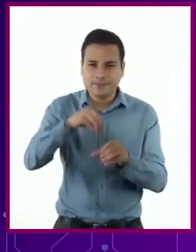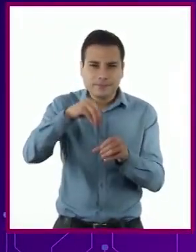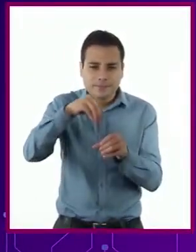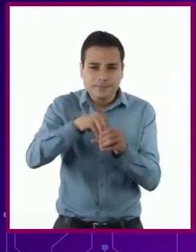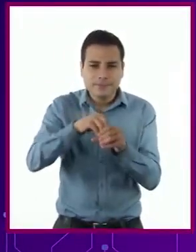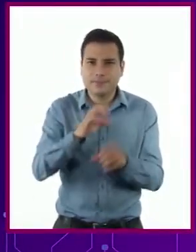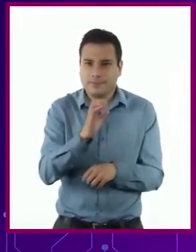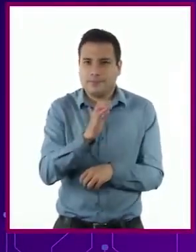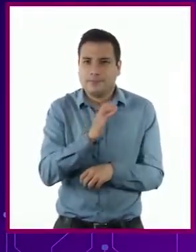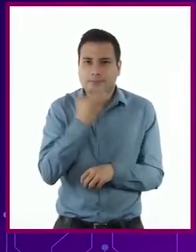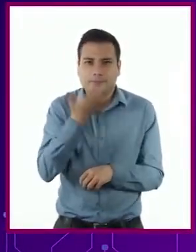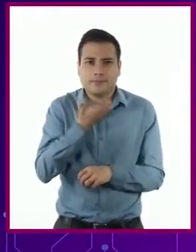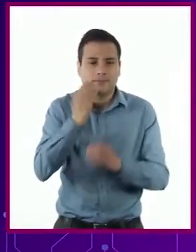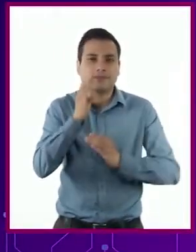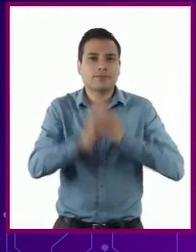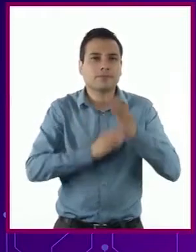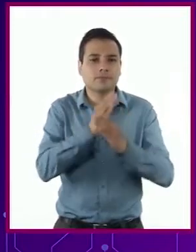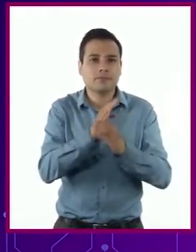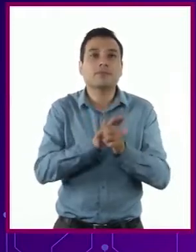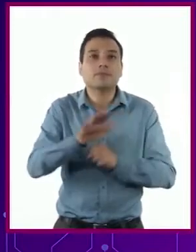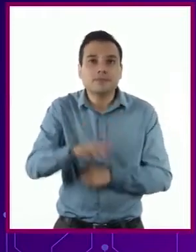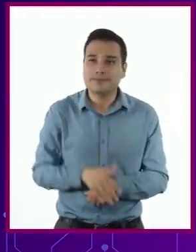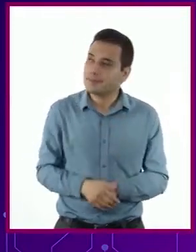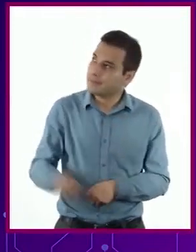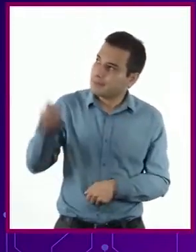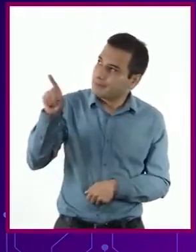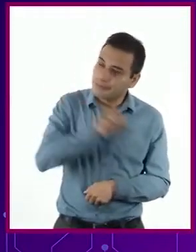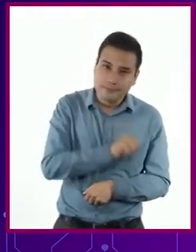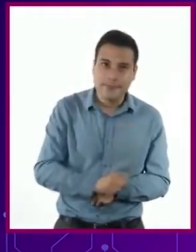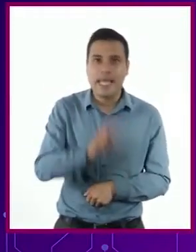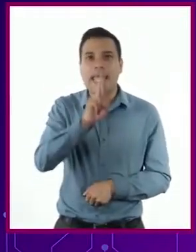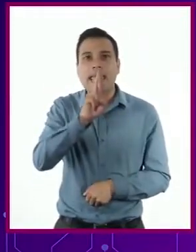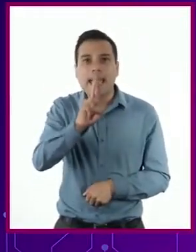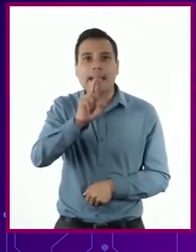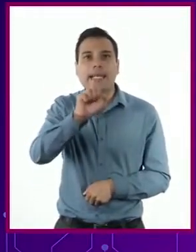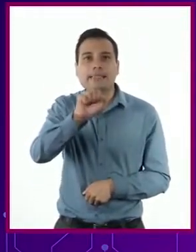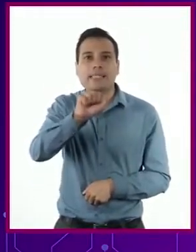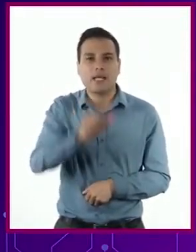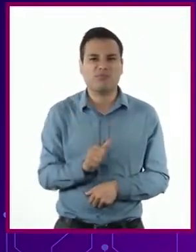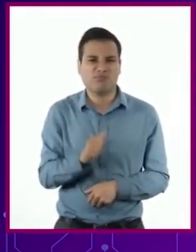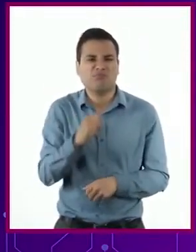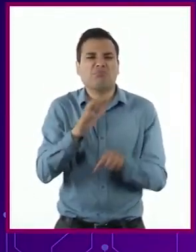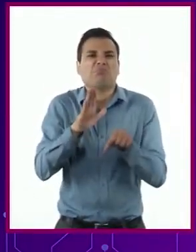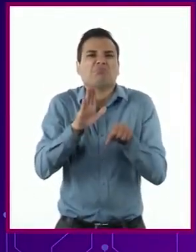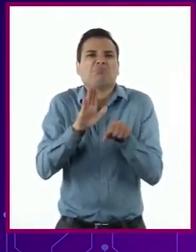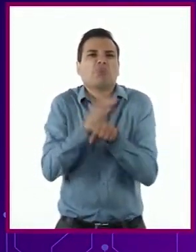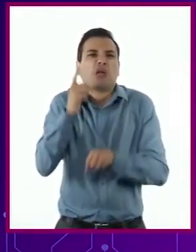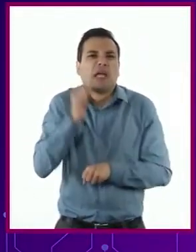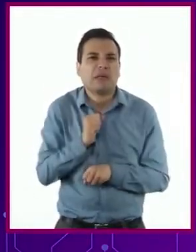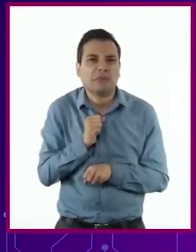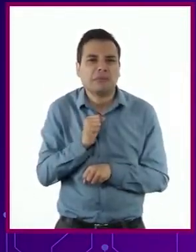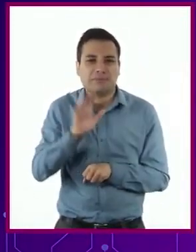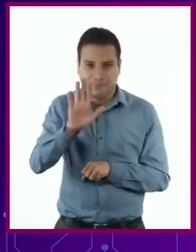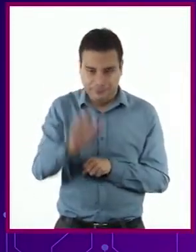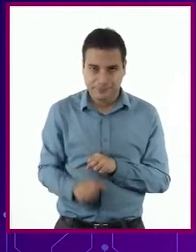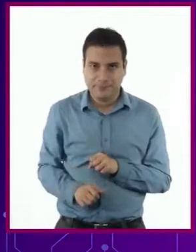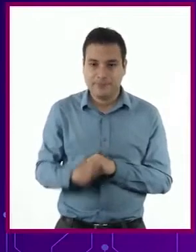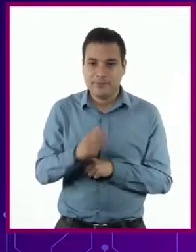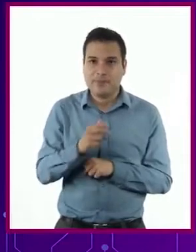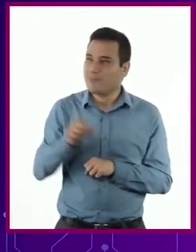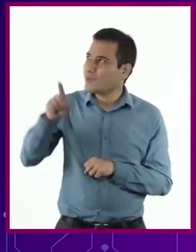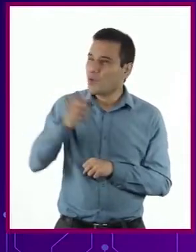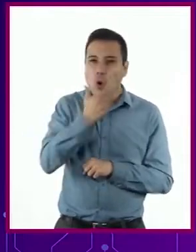en el mundo actualmente es el RSA, nombrado así por la primera letra de los apellidos de